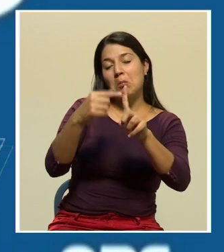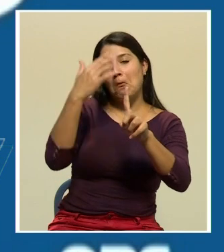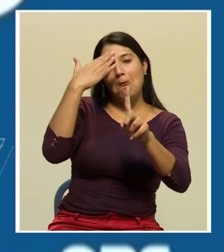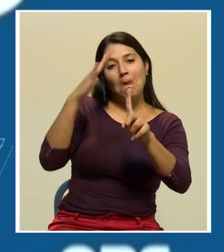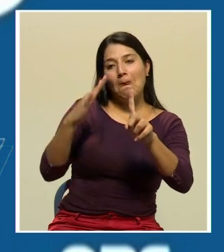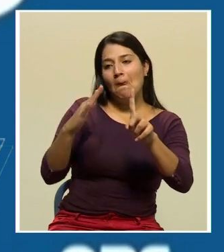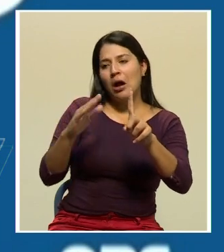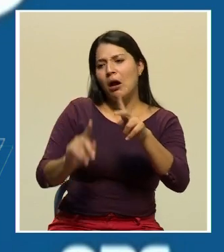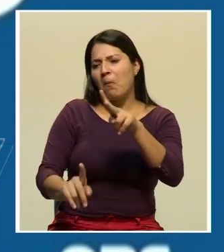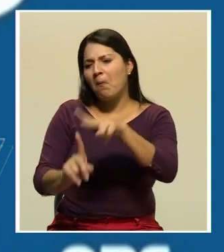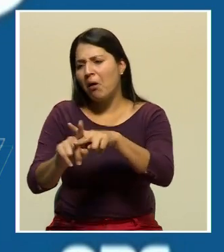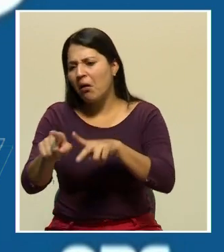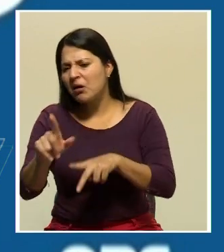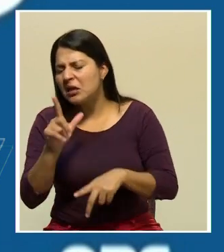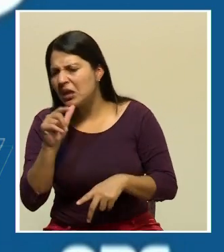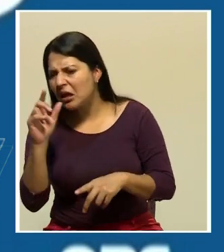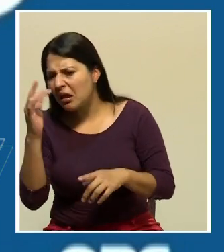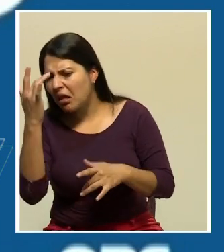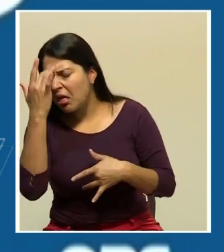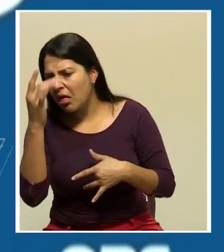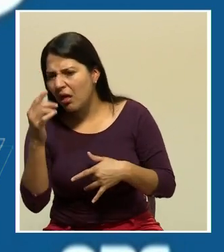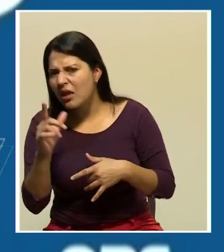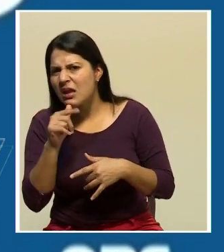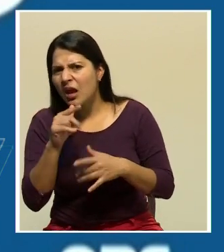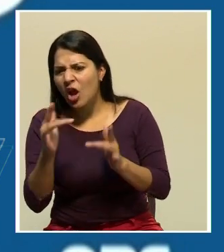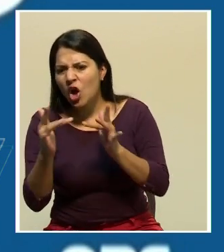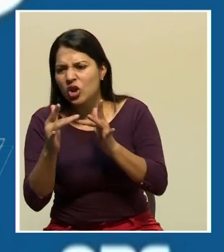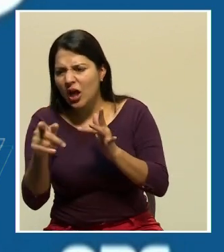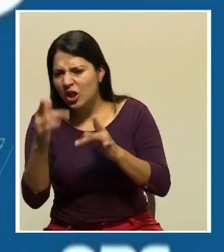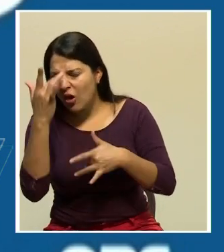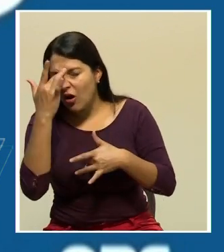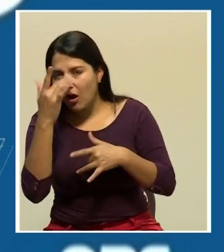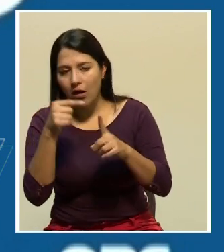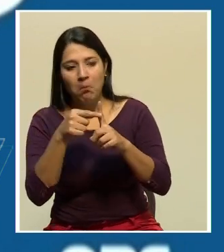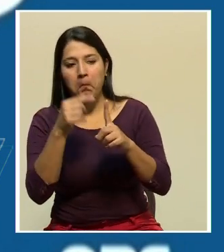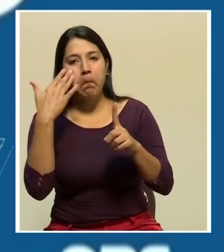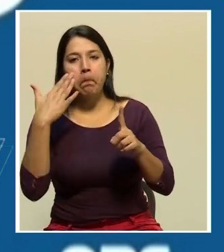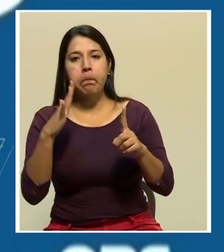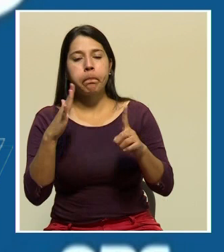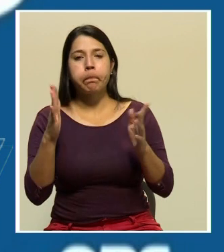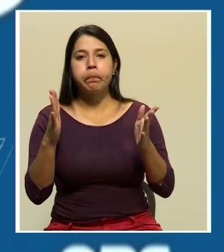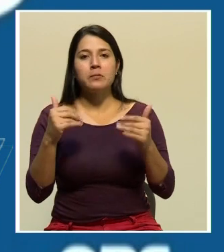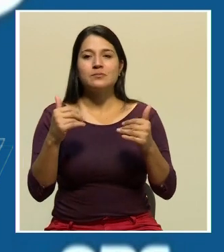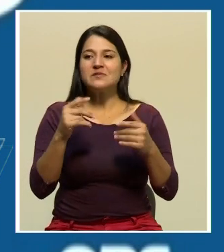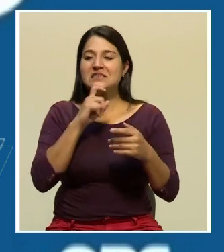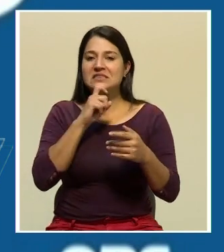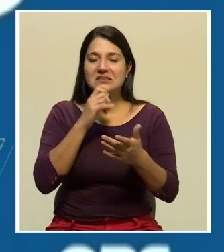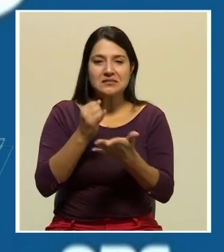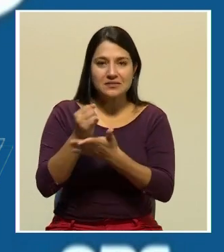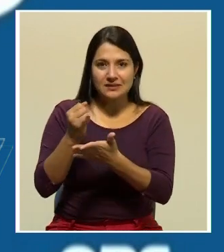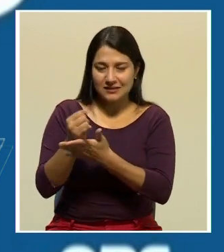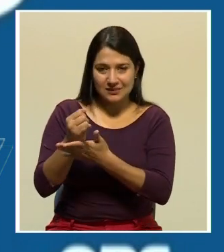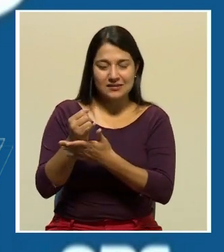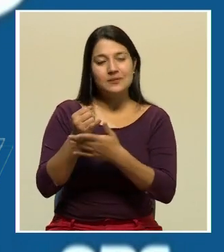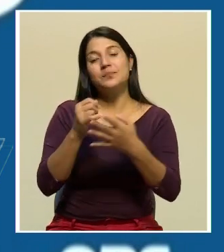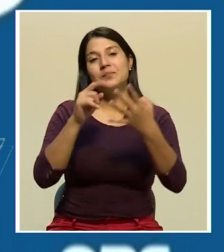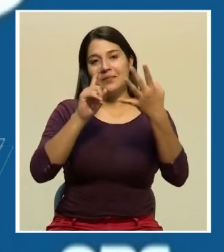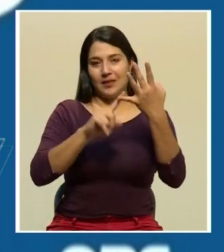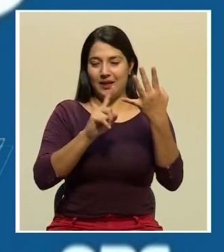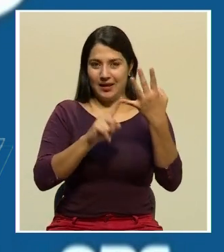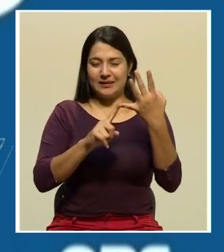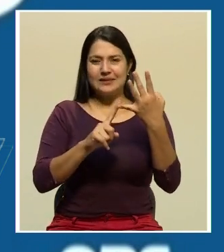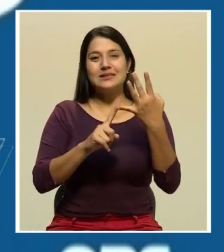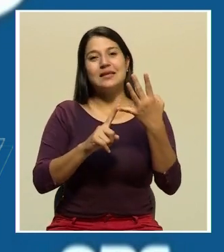experimentan brotes más grandes de transmisión local, definidos a través de una evaluación de factores que incluyen entre ellos una